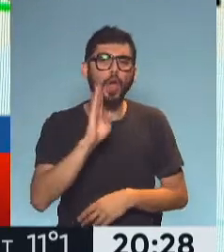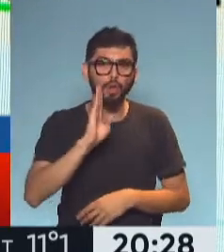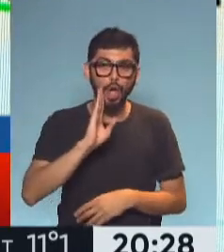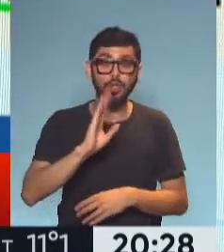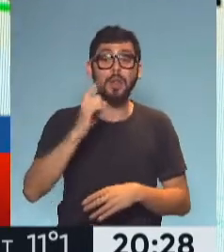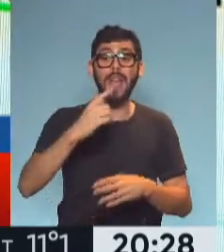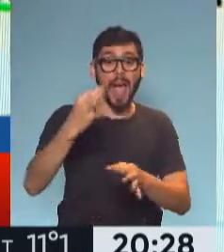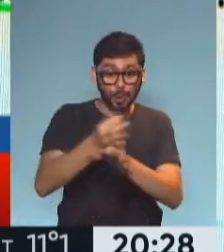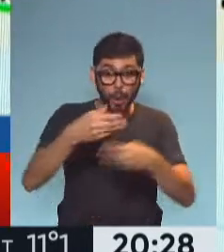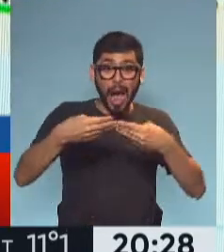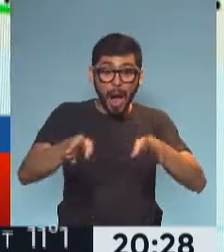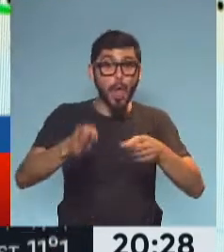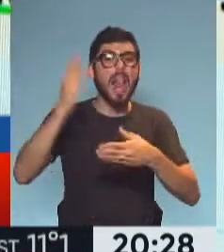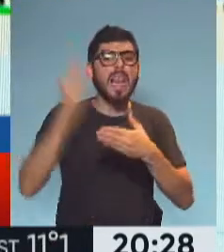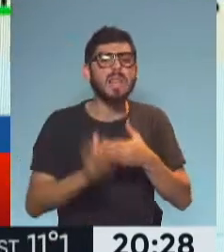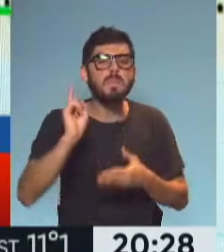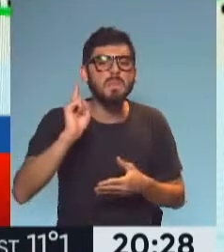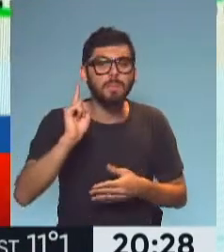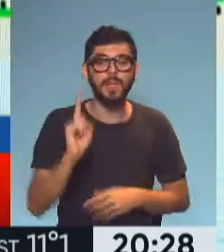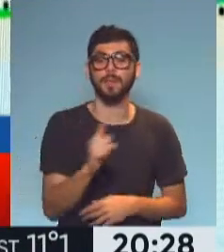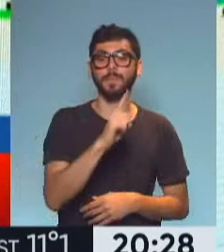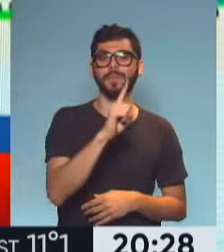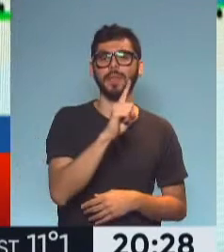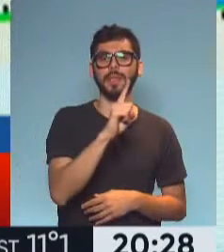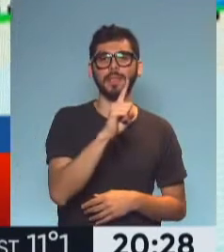para la presencialidad. Sí, sí. 150